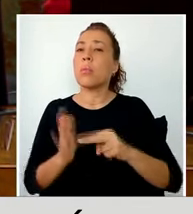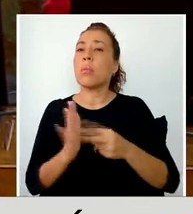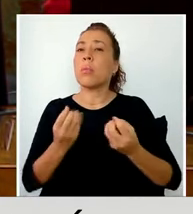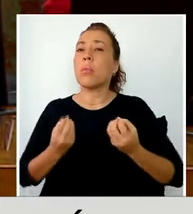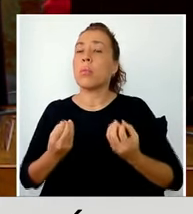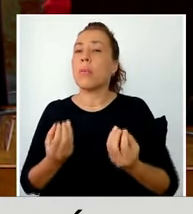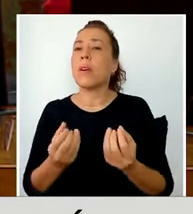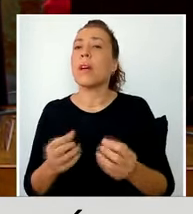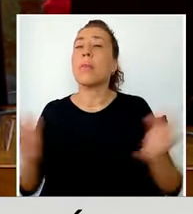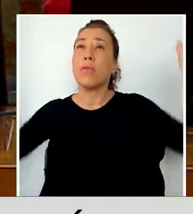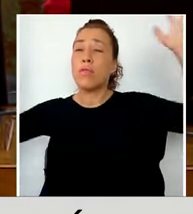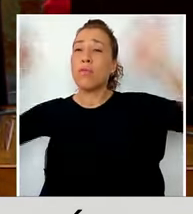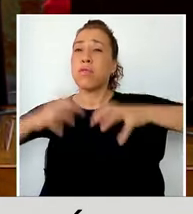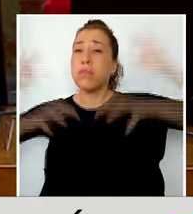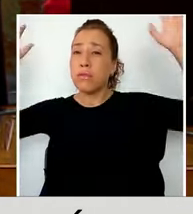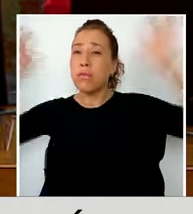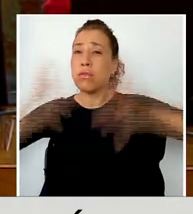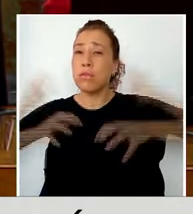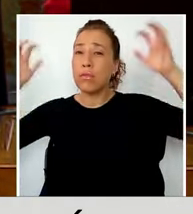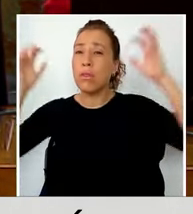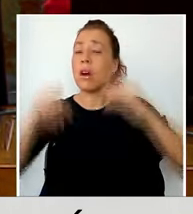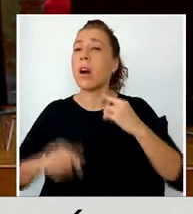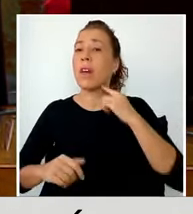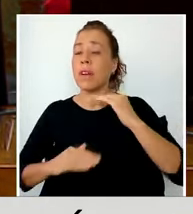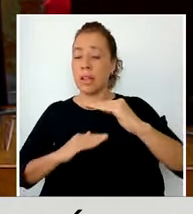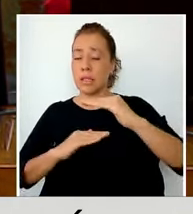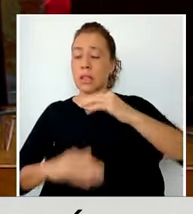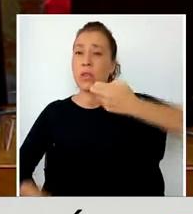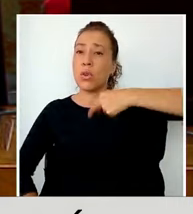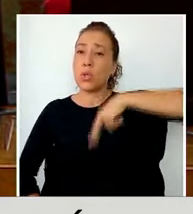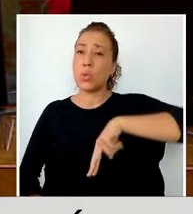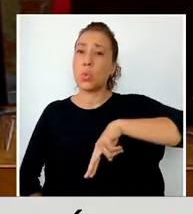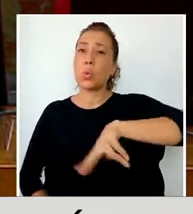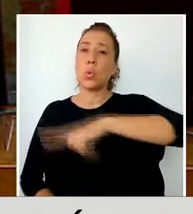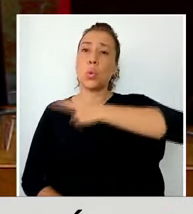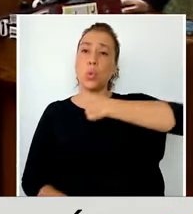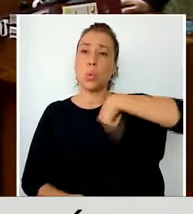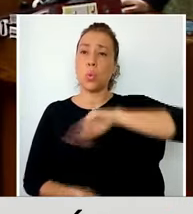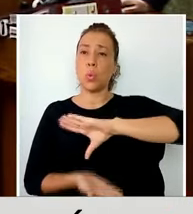frontales que han afectado la zona centro sur de nuestro país